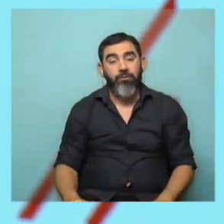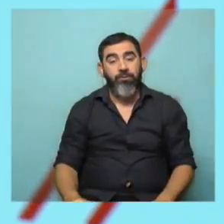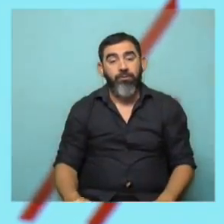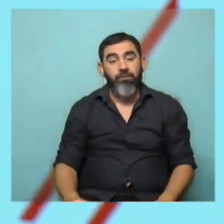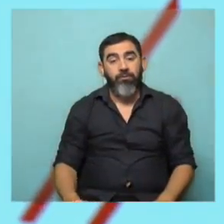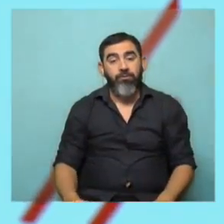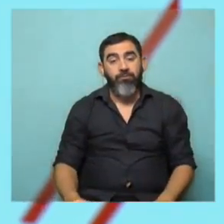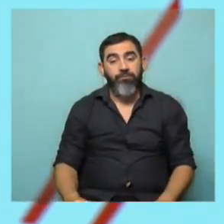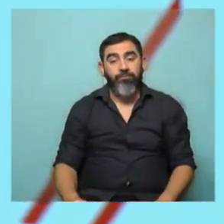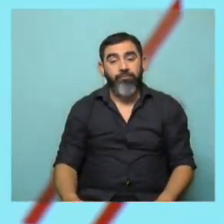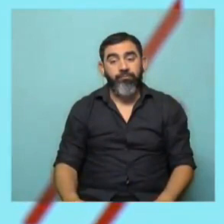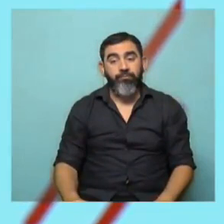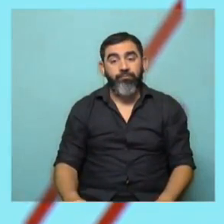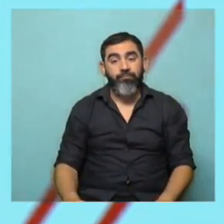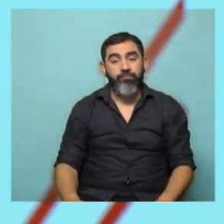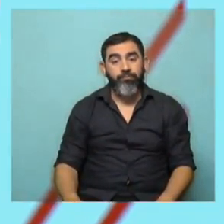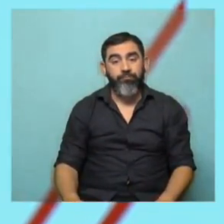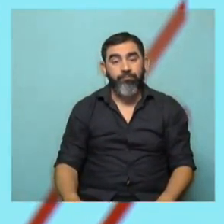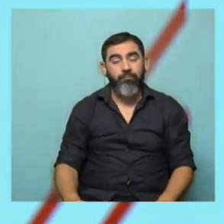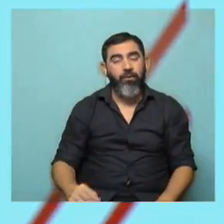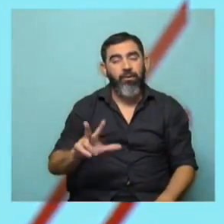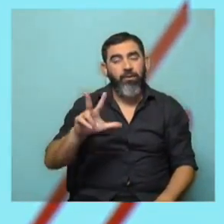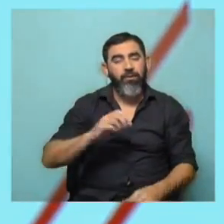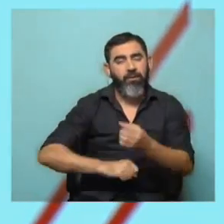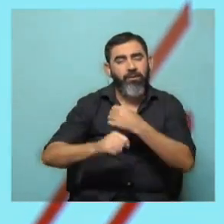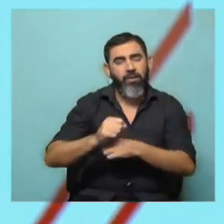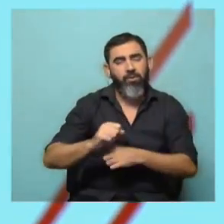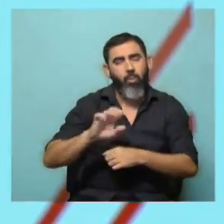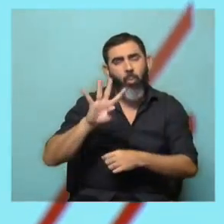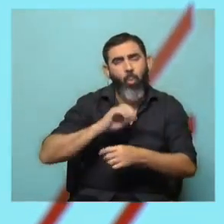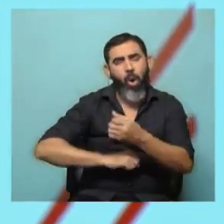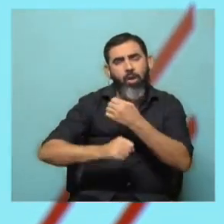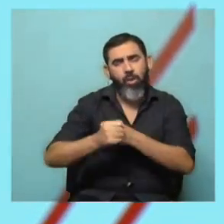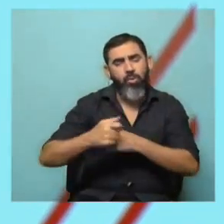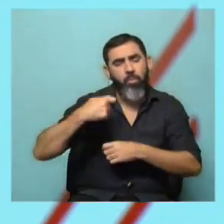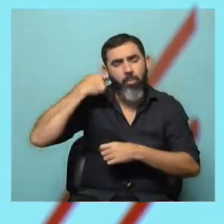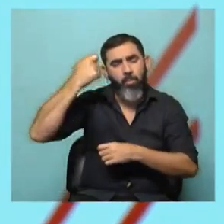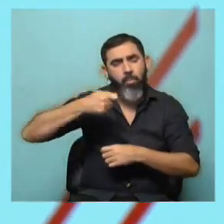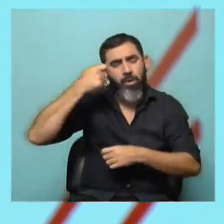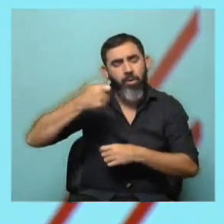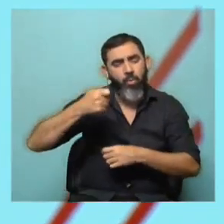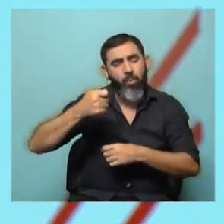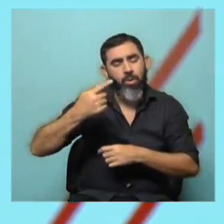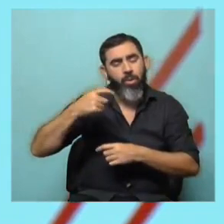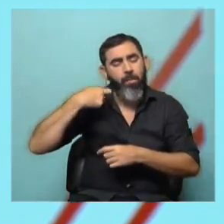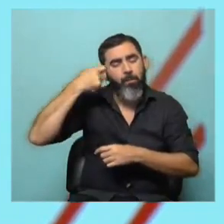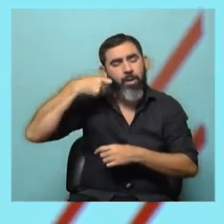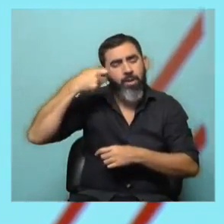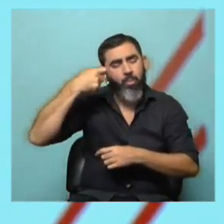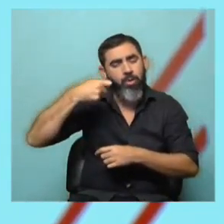Digresión cortita, ahí hace 3 o 4 años, no menos, la película Amonita, que